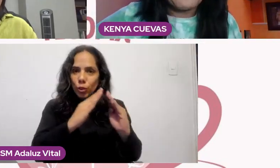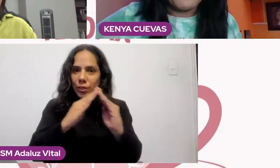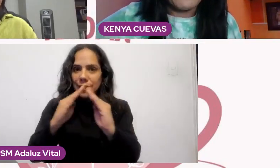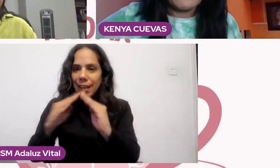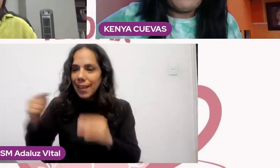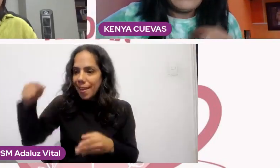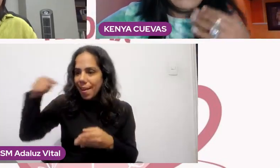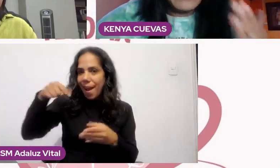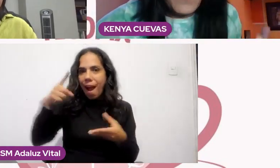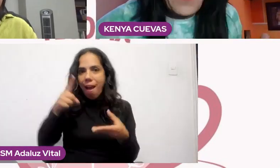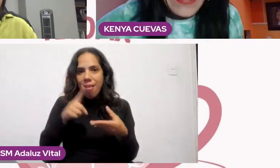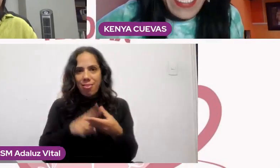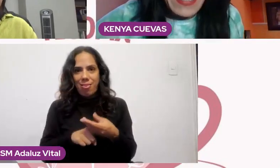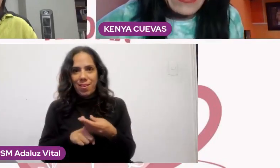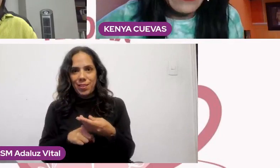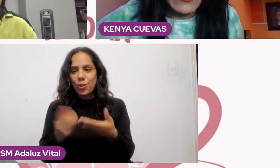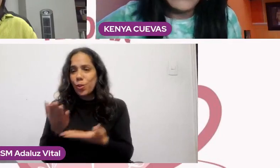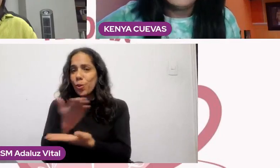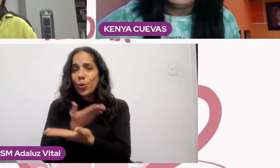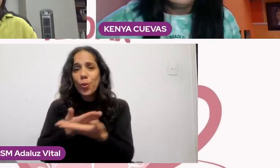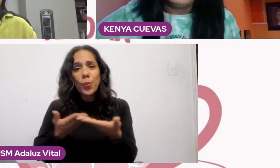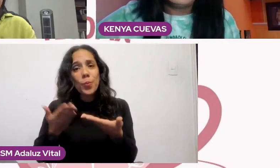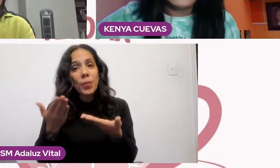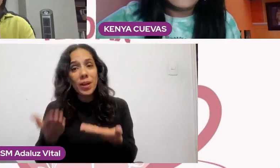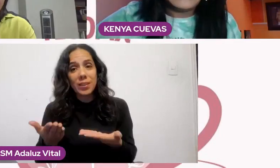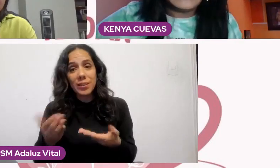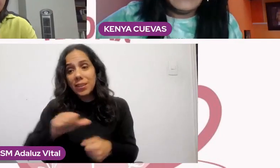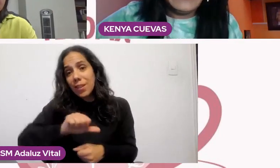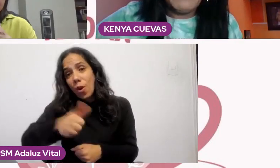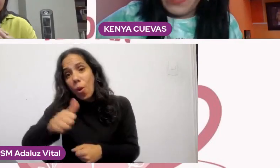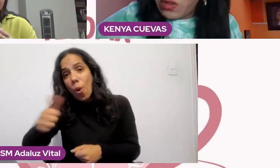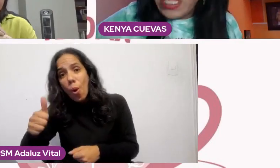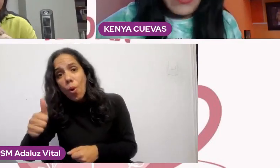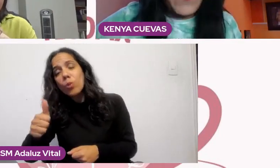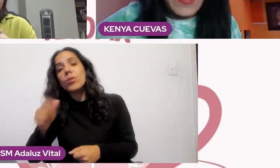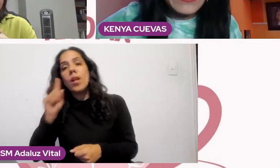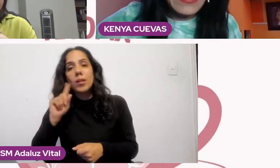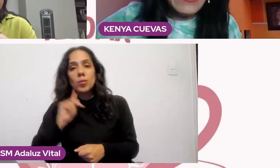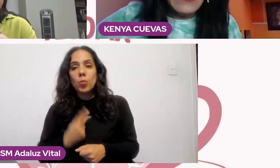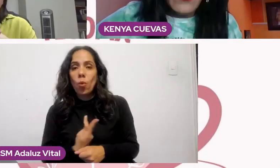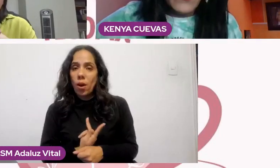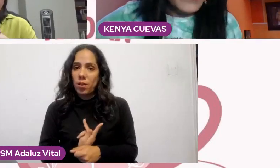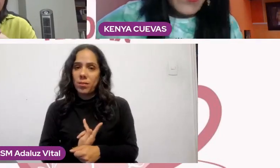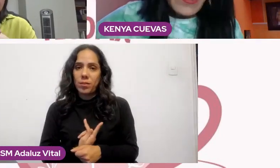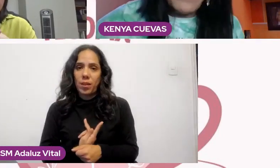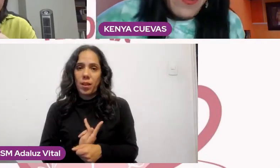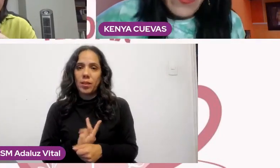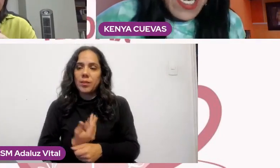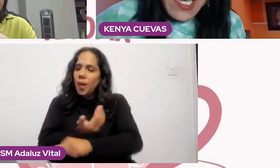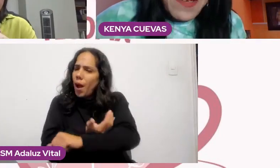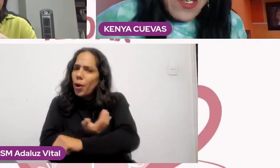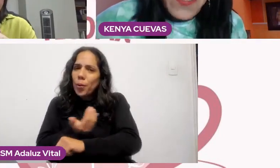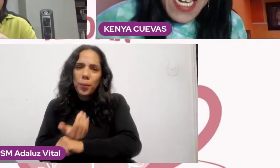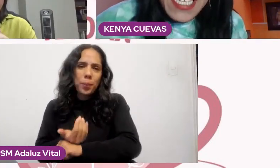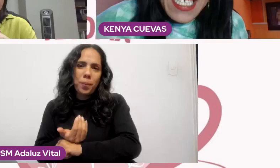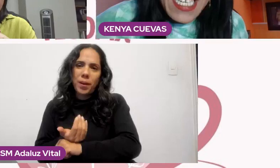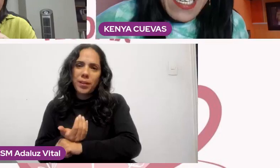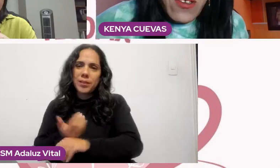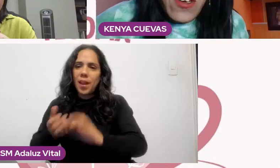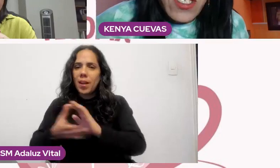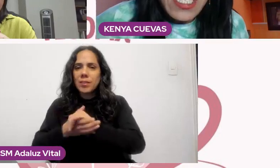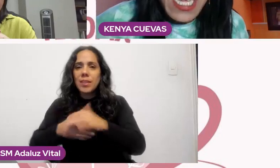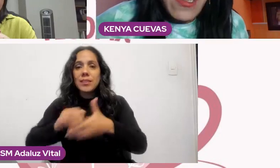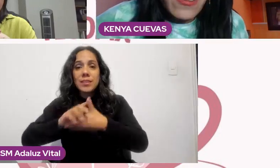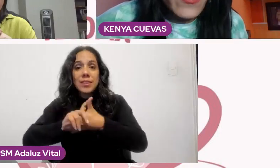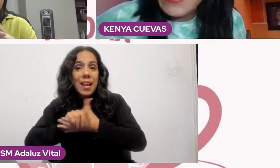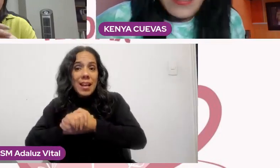¿no? Sí. Y acompañarlas, ¿no? Entonces, pues no ha sido fácil. Obvio, a mí me gustaría abrir una casa en cada